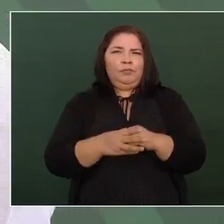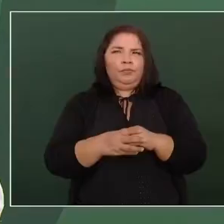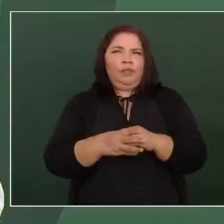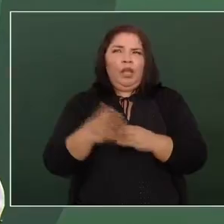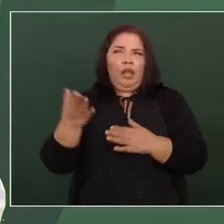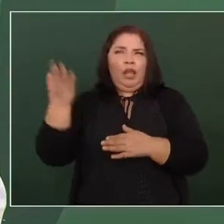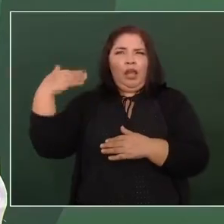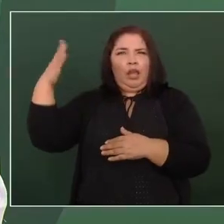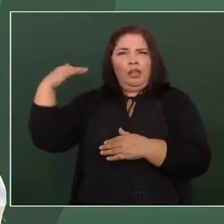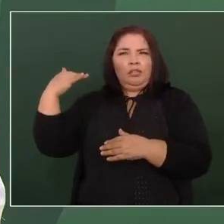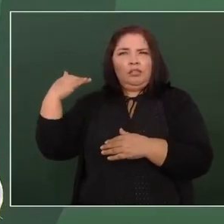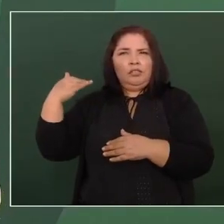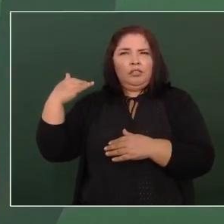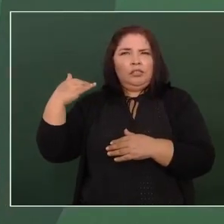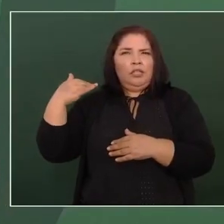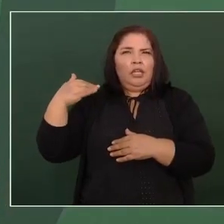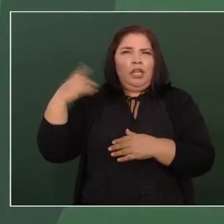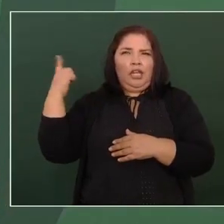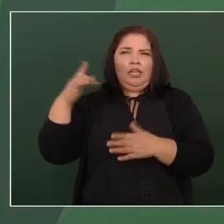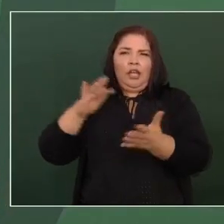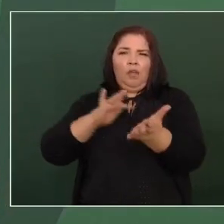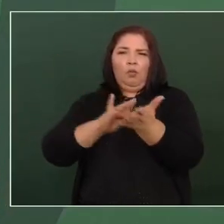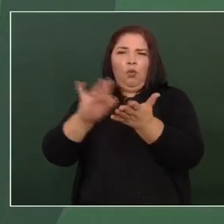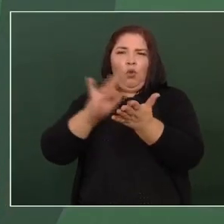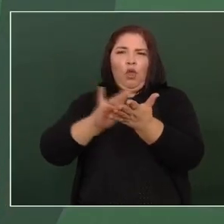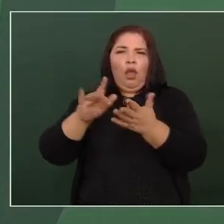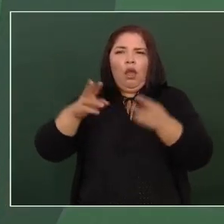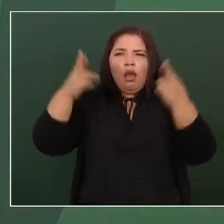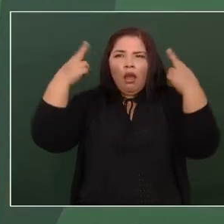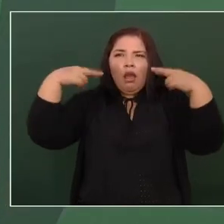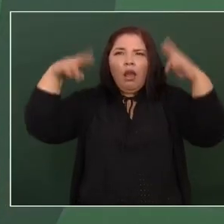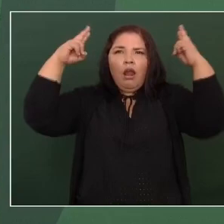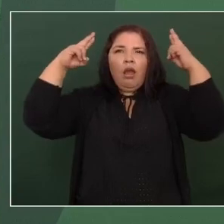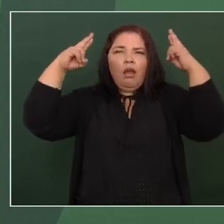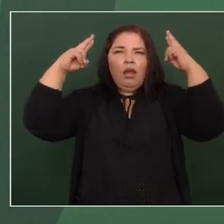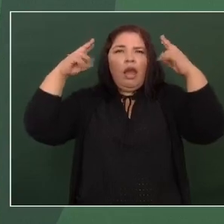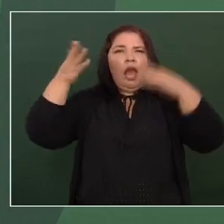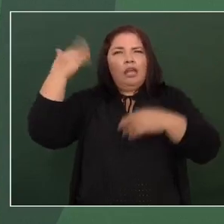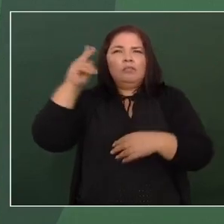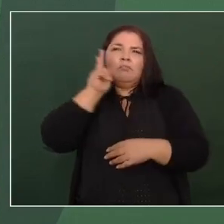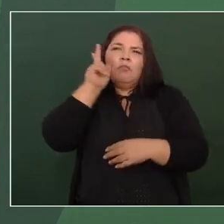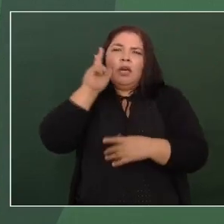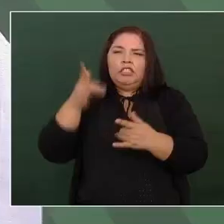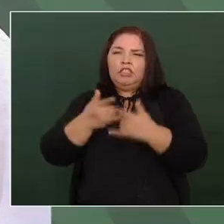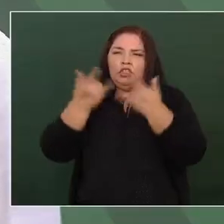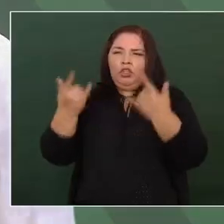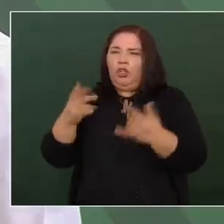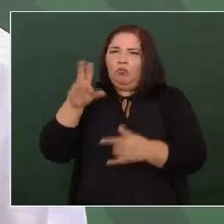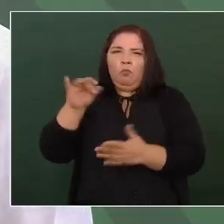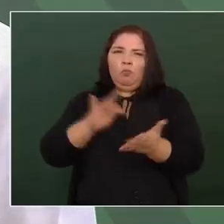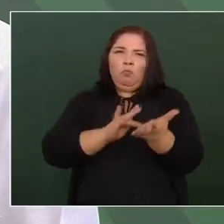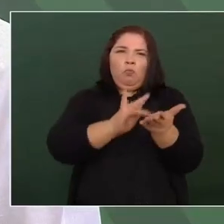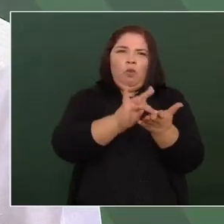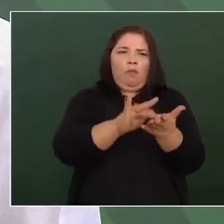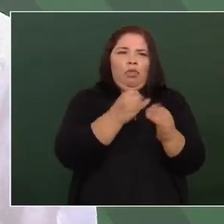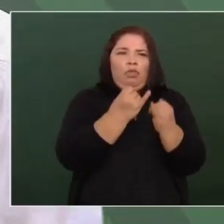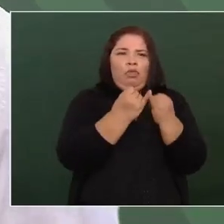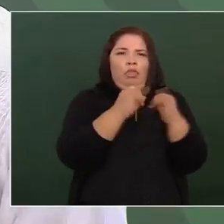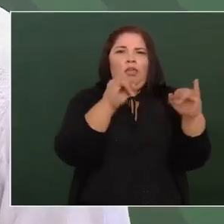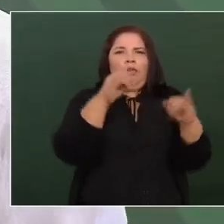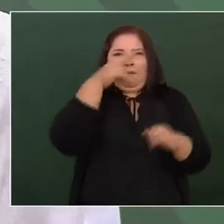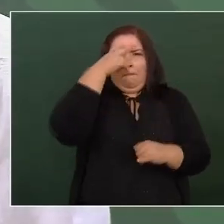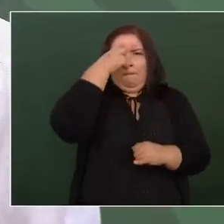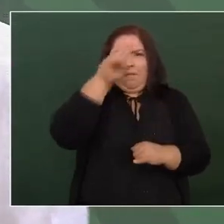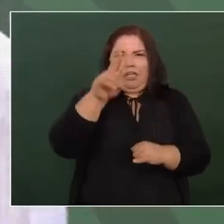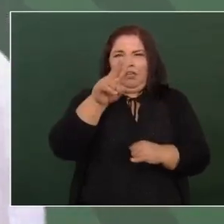a favor de la monarquía, no quería la independencia de México, ese Papa. El